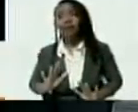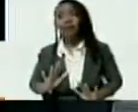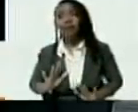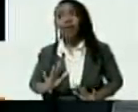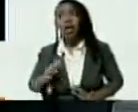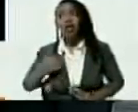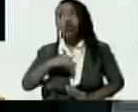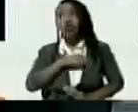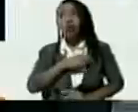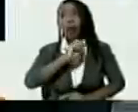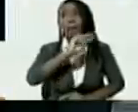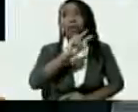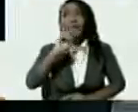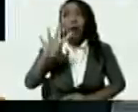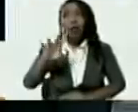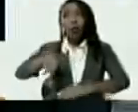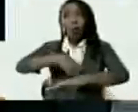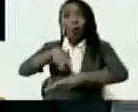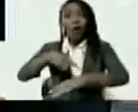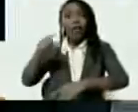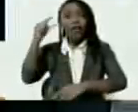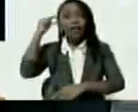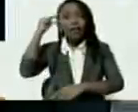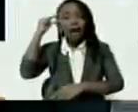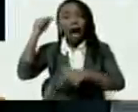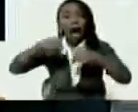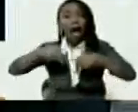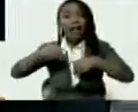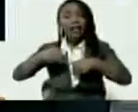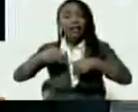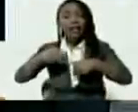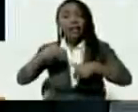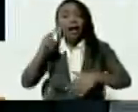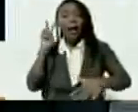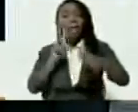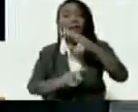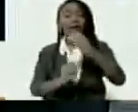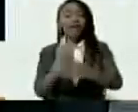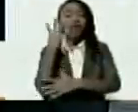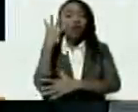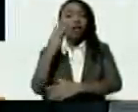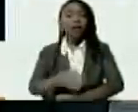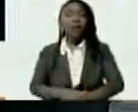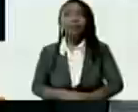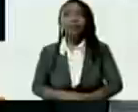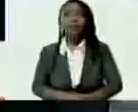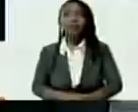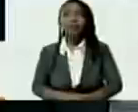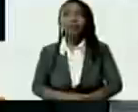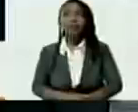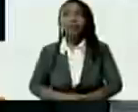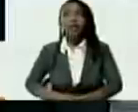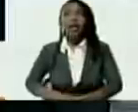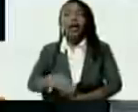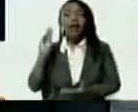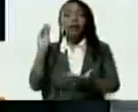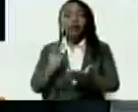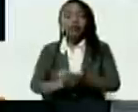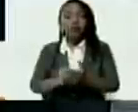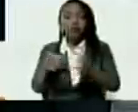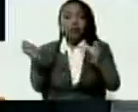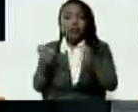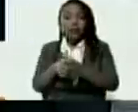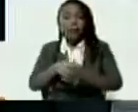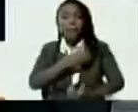estamos las 24 horas del día aquí en el Palacio Presidencial de Miraflores. El puesto de comando